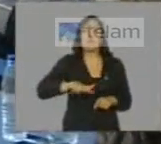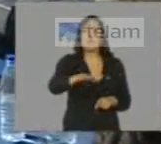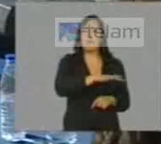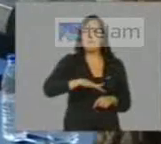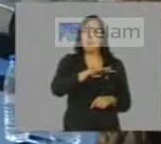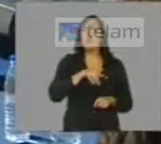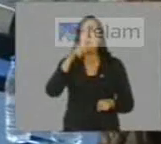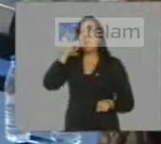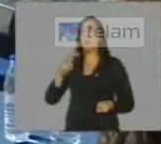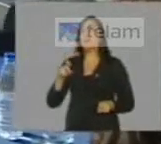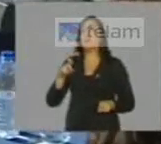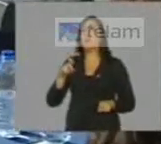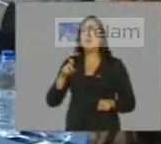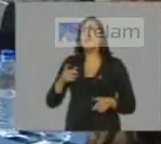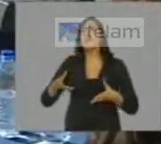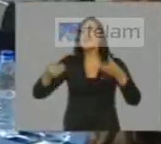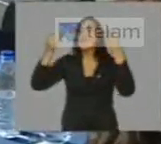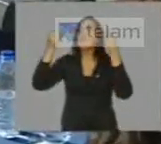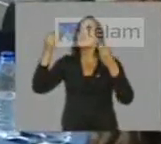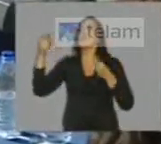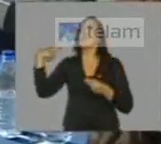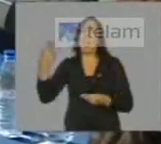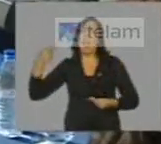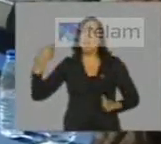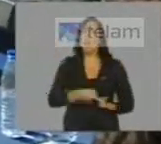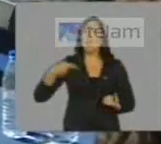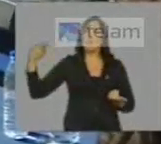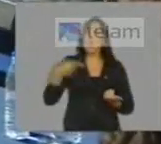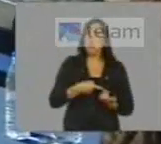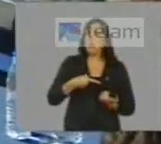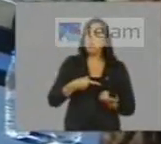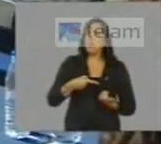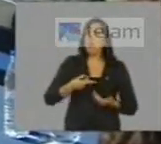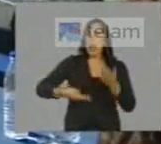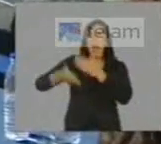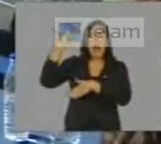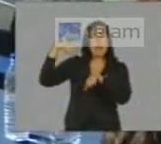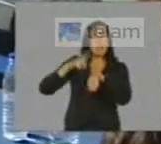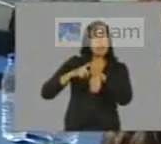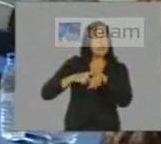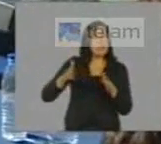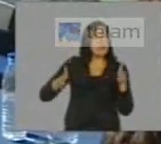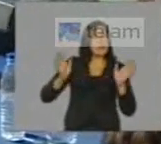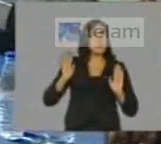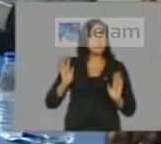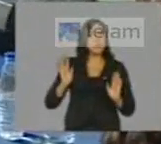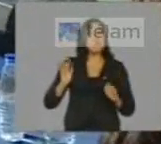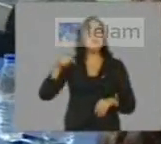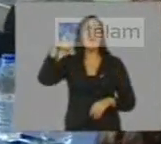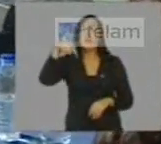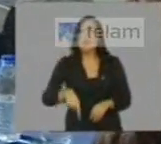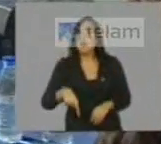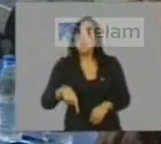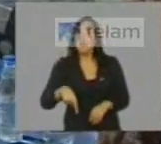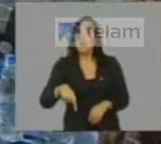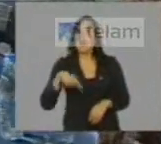veces fue atacado, ignorado en aquellos tiempos contemporáneos, hoy es